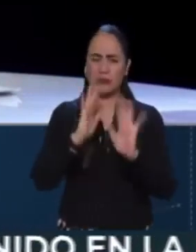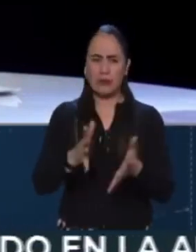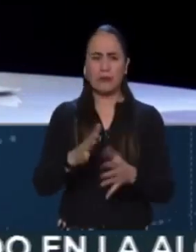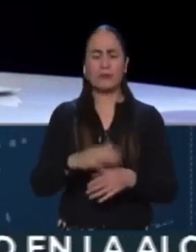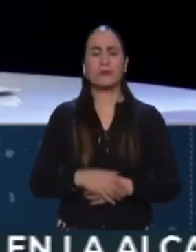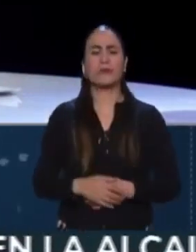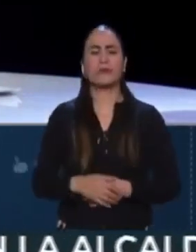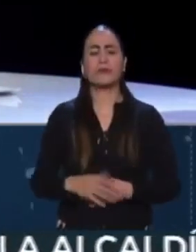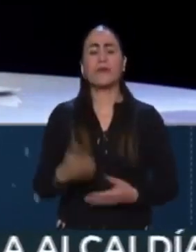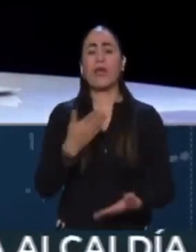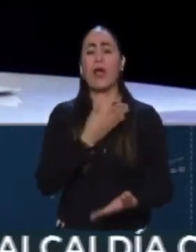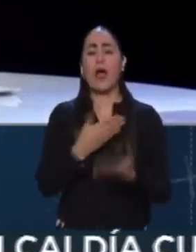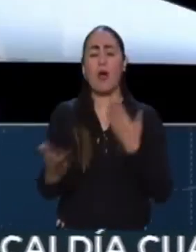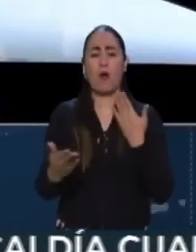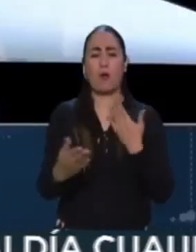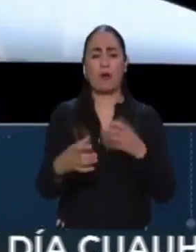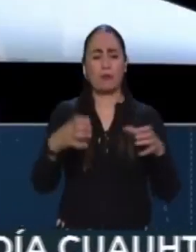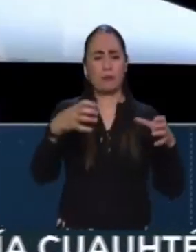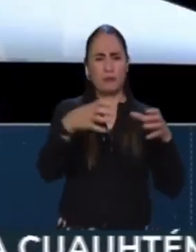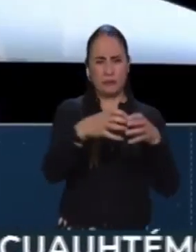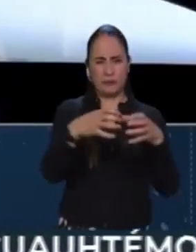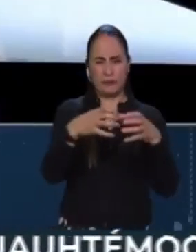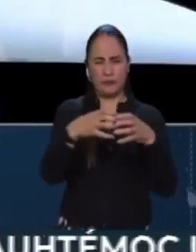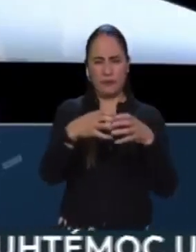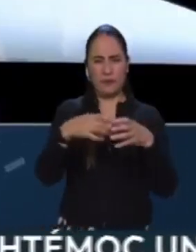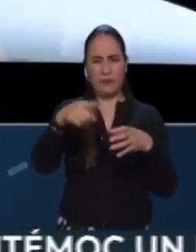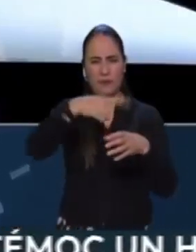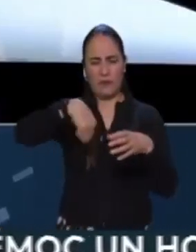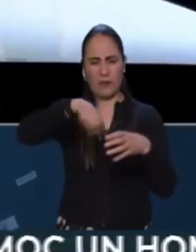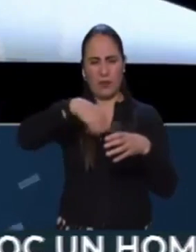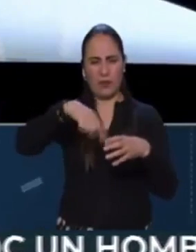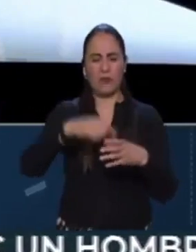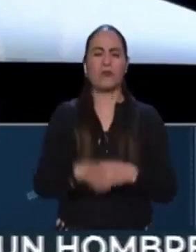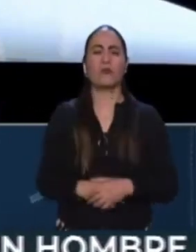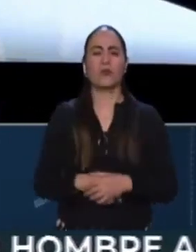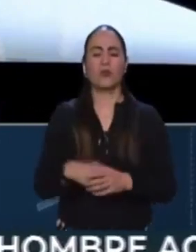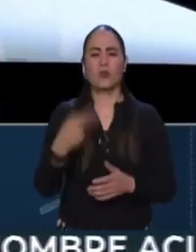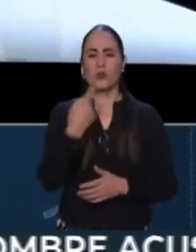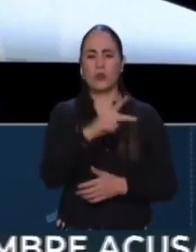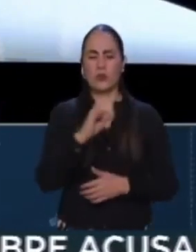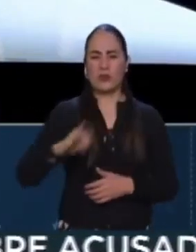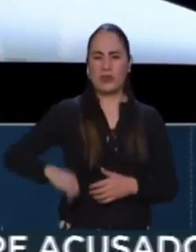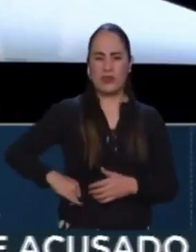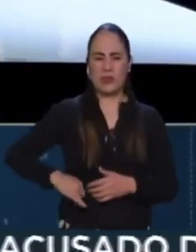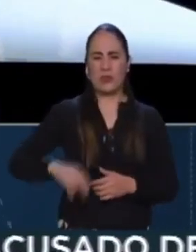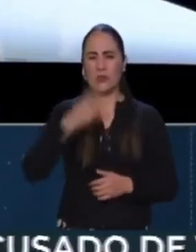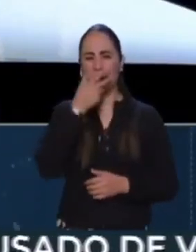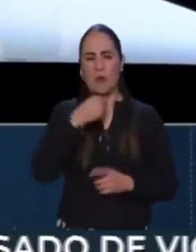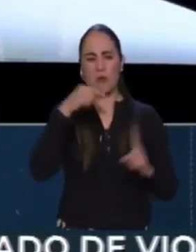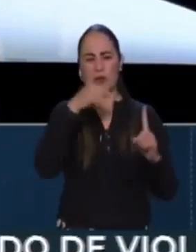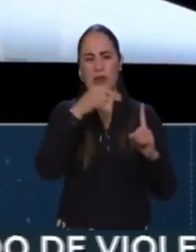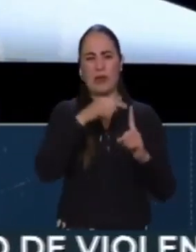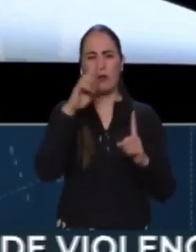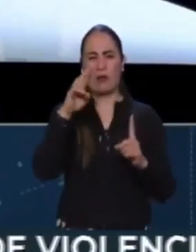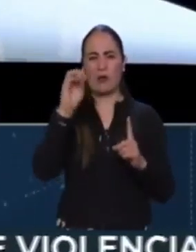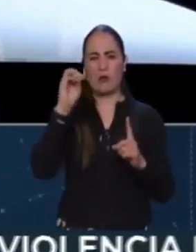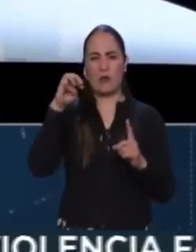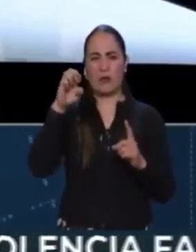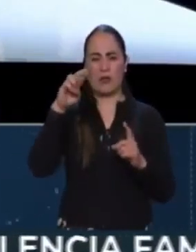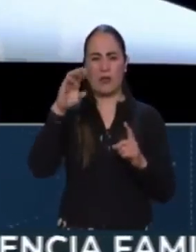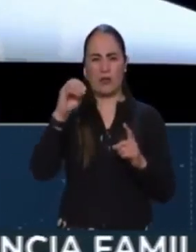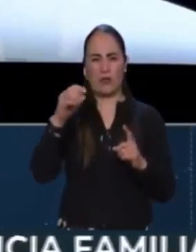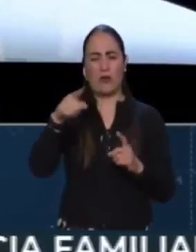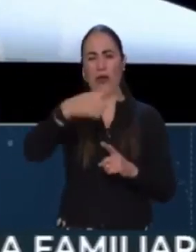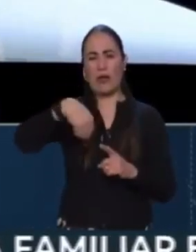porque actualmente todo el comité, la mayoría del comité ejecutivo responde a los intereses de Romero Deschamps. Son los